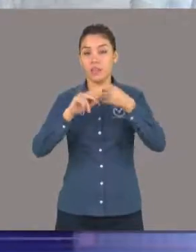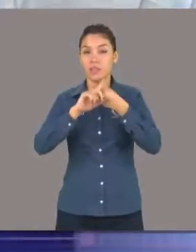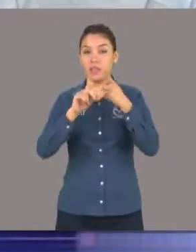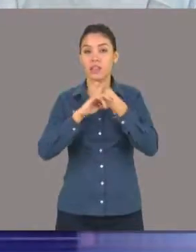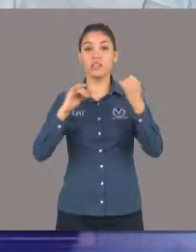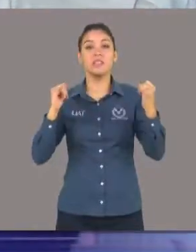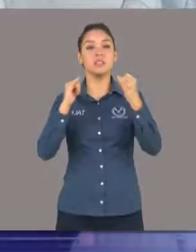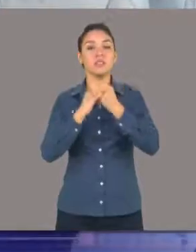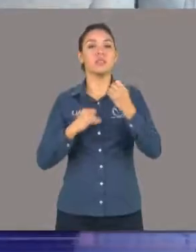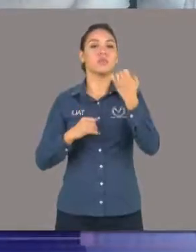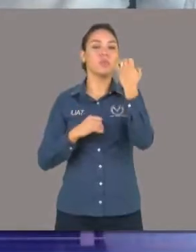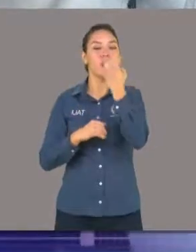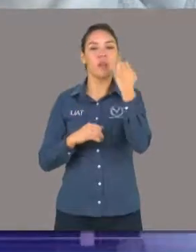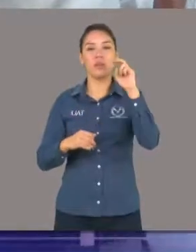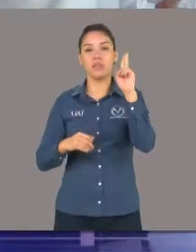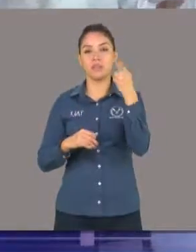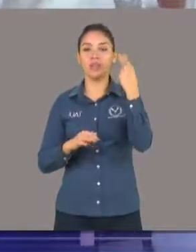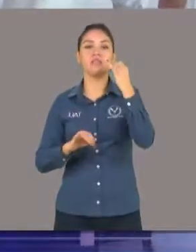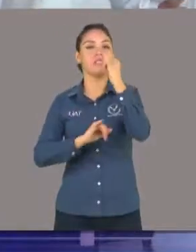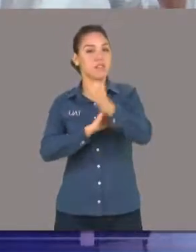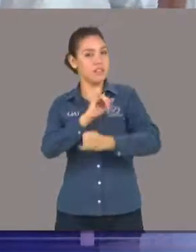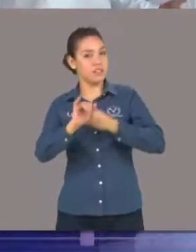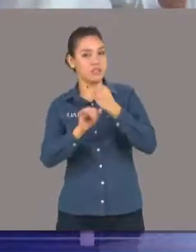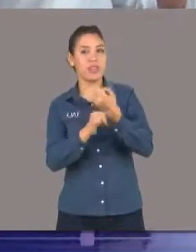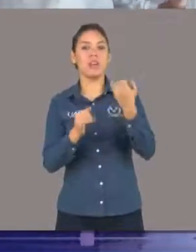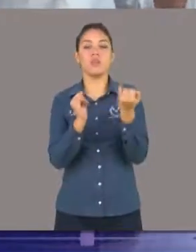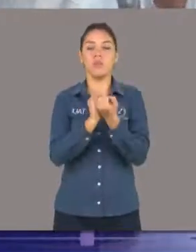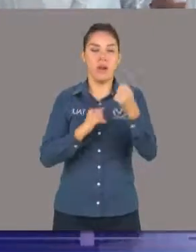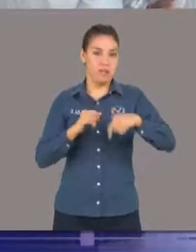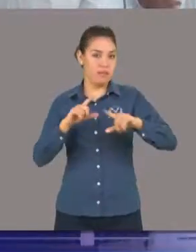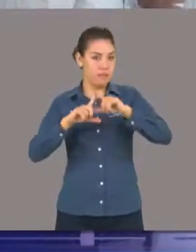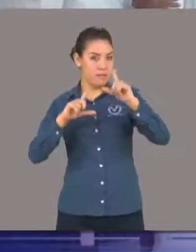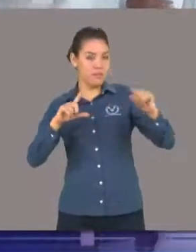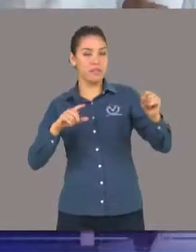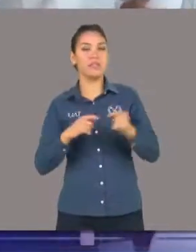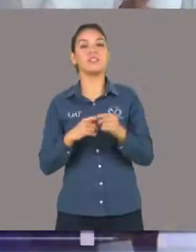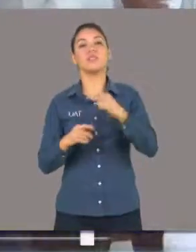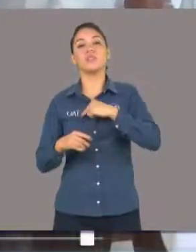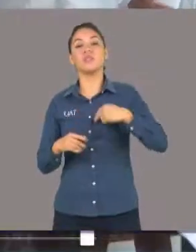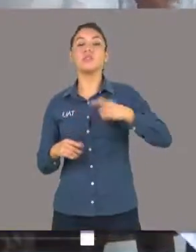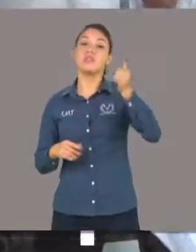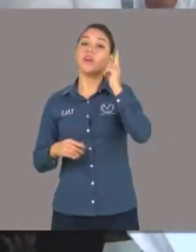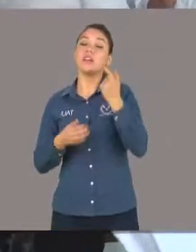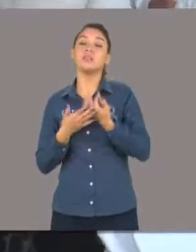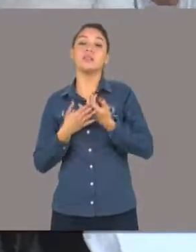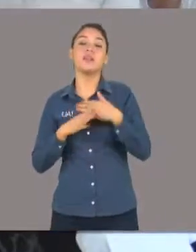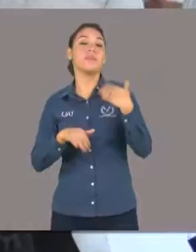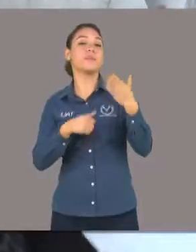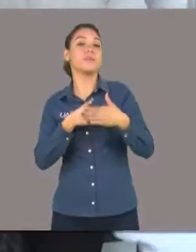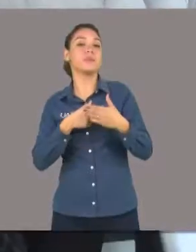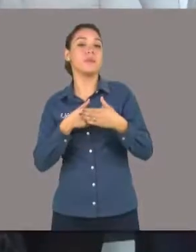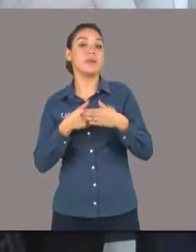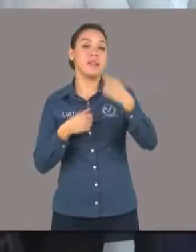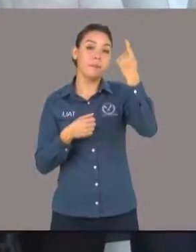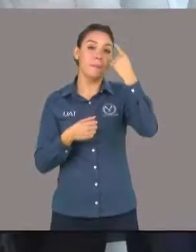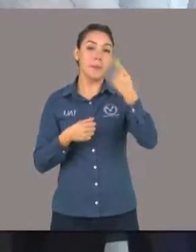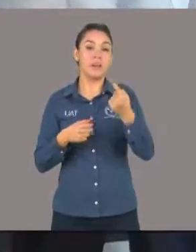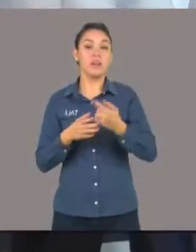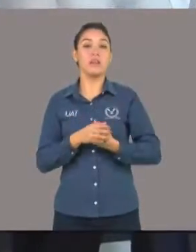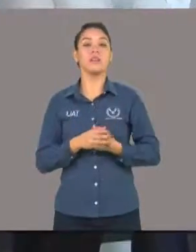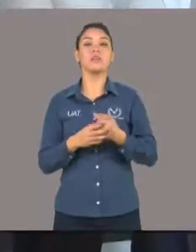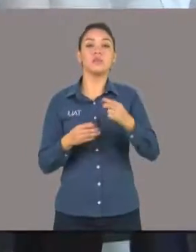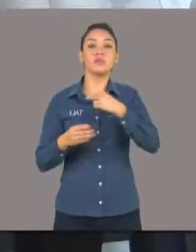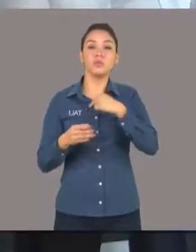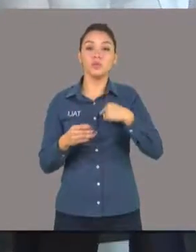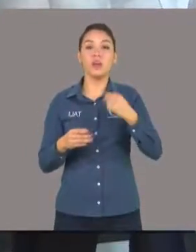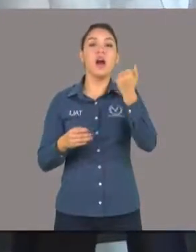con algunas instituciones, unas universidades nacionales e internacionales y bueno, esperamos que pronto se concreticen, verdad, para